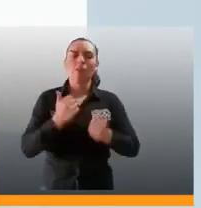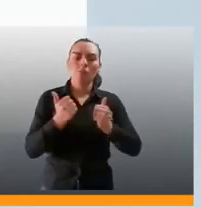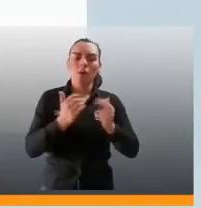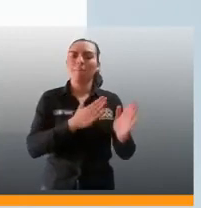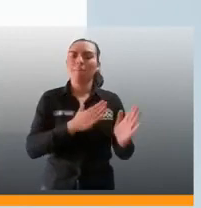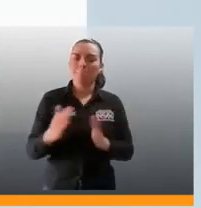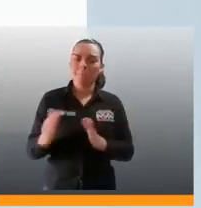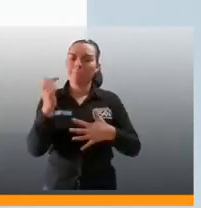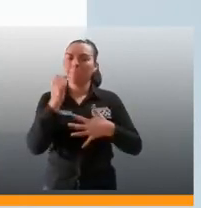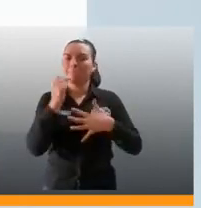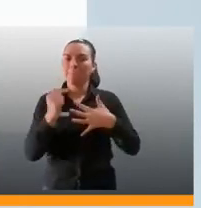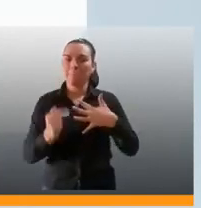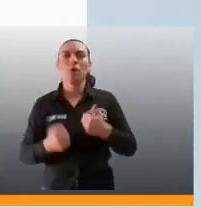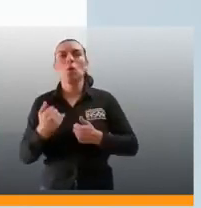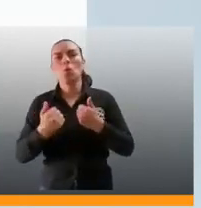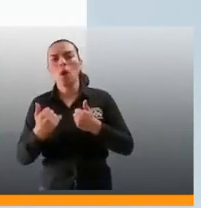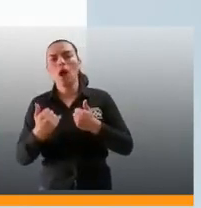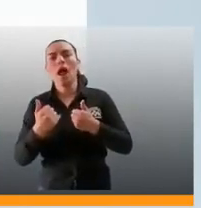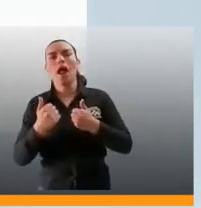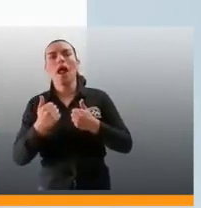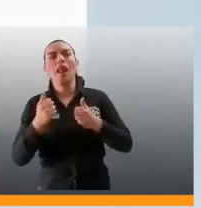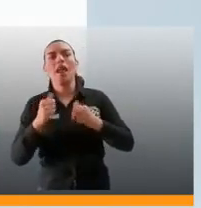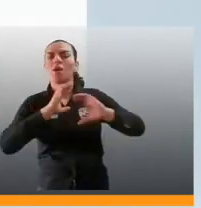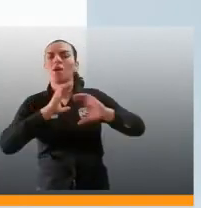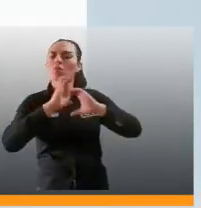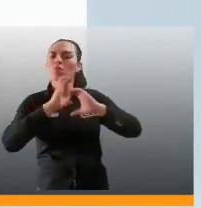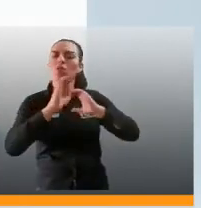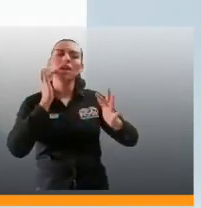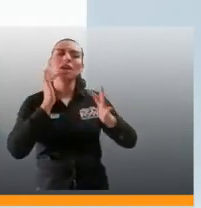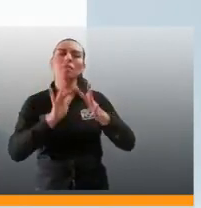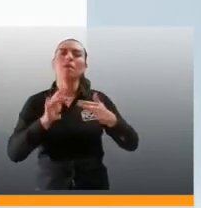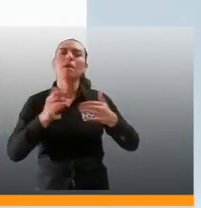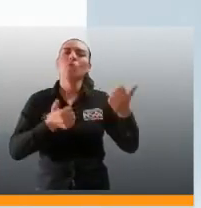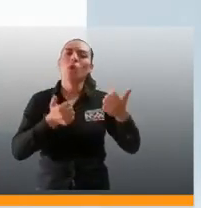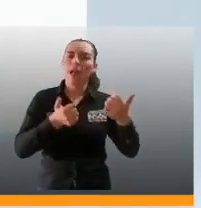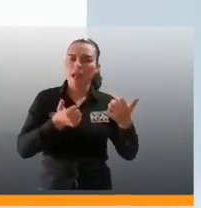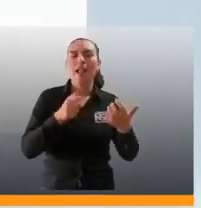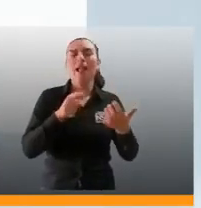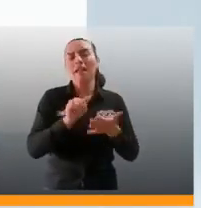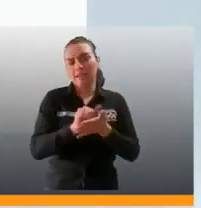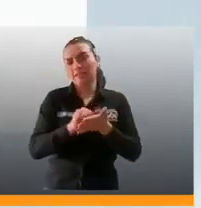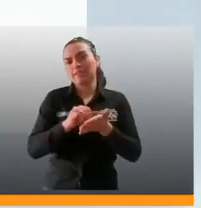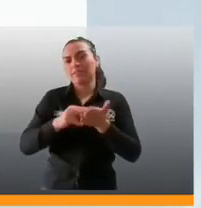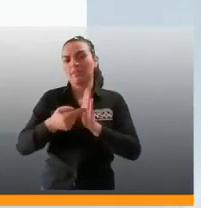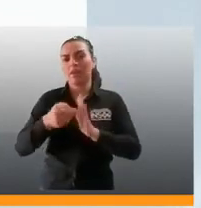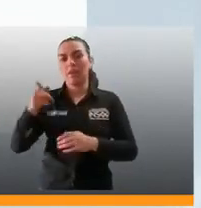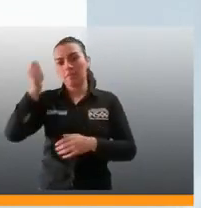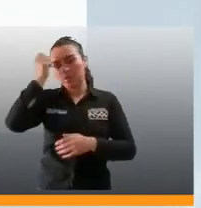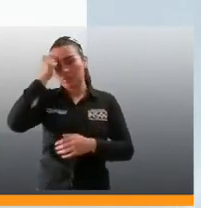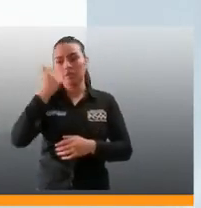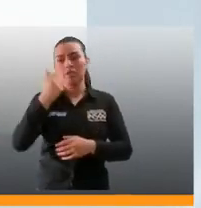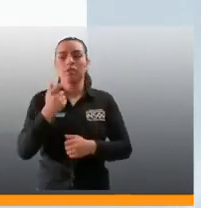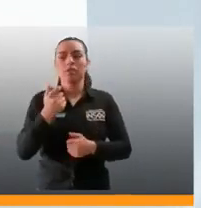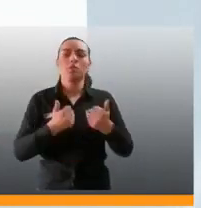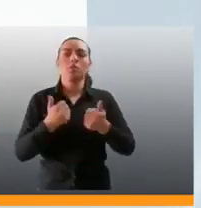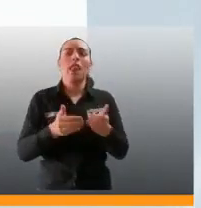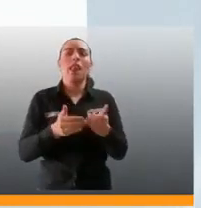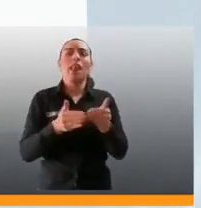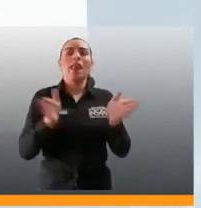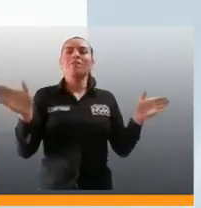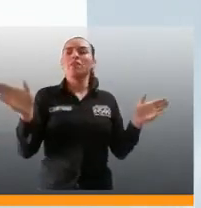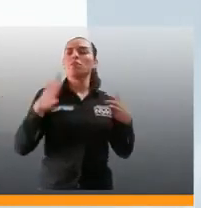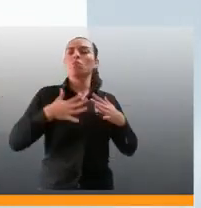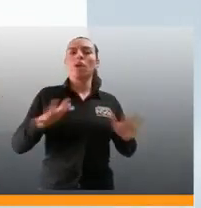medios o los canales de comunicación. Algunos profesores dicen, bueno, entonces dejo abierto todos los canales de comunicación. No, yo pienso que hay